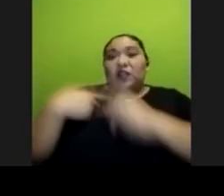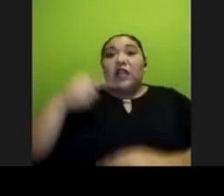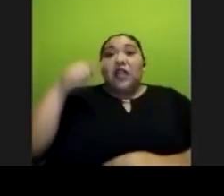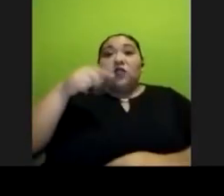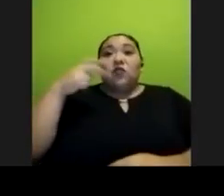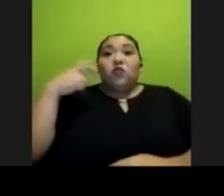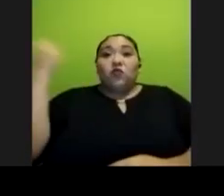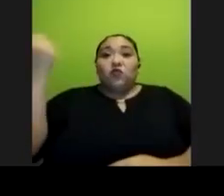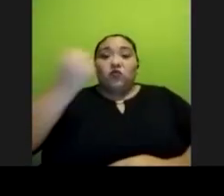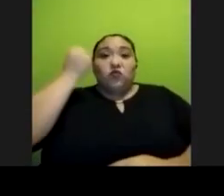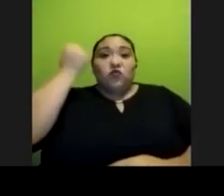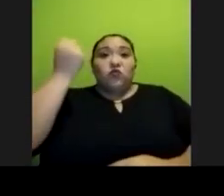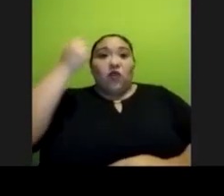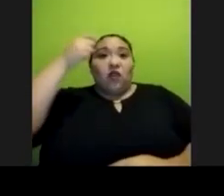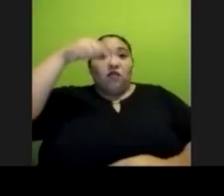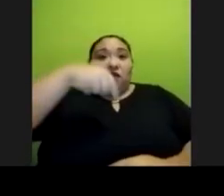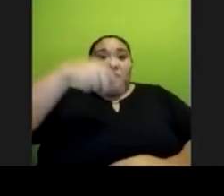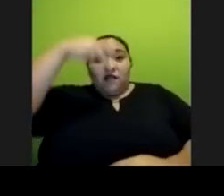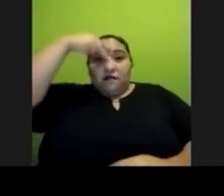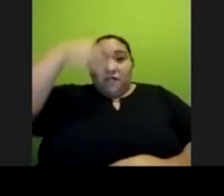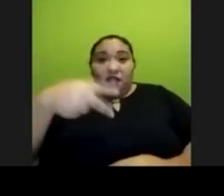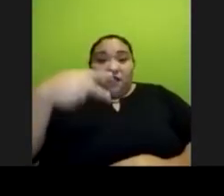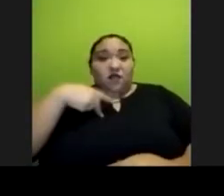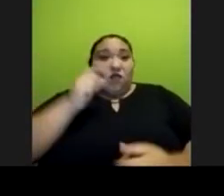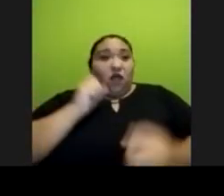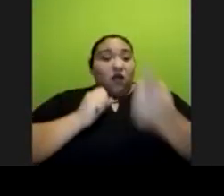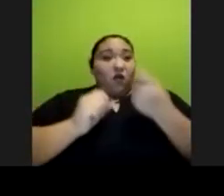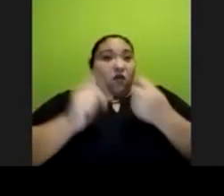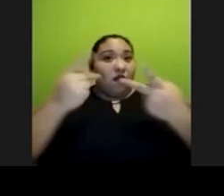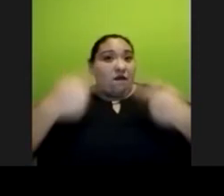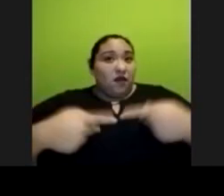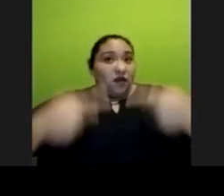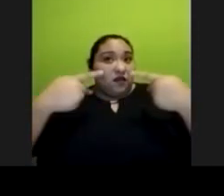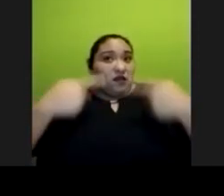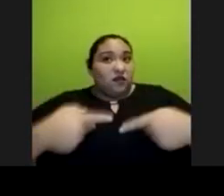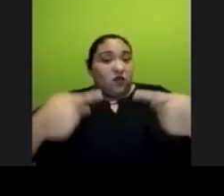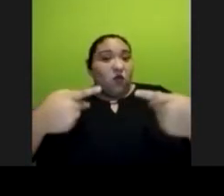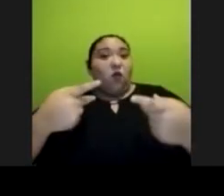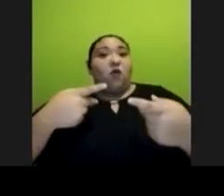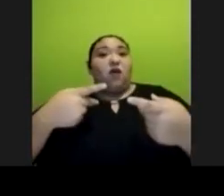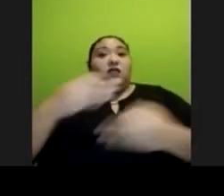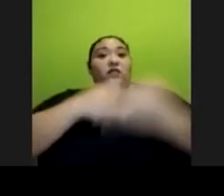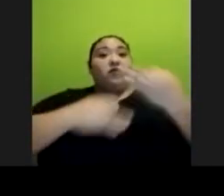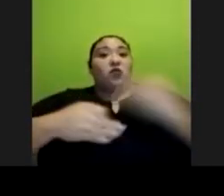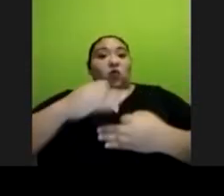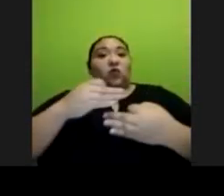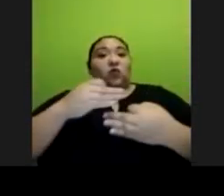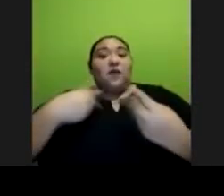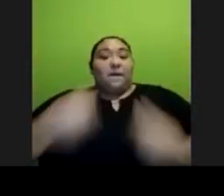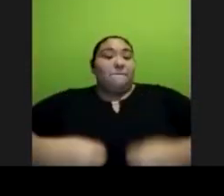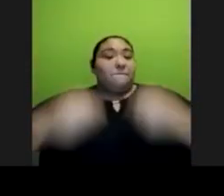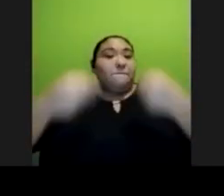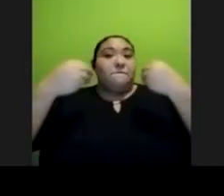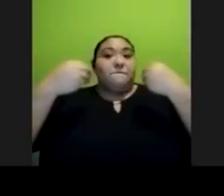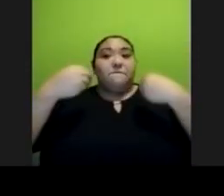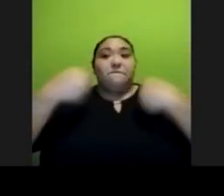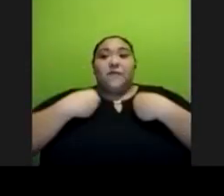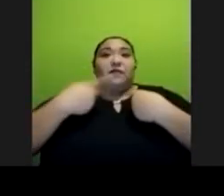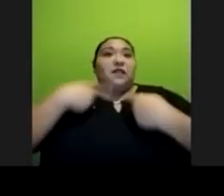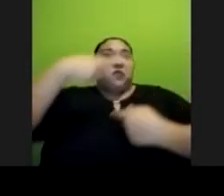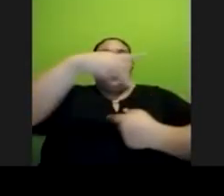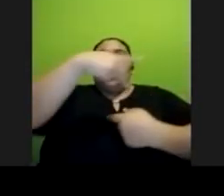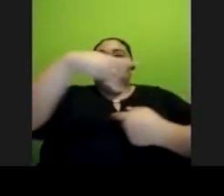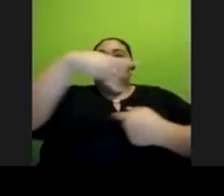de personas refugiadas y solicitantes de la condición de refugiado viven en vivienda propia y así